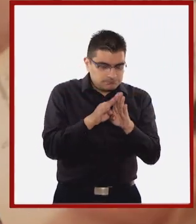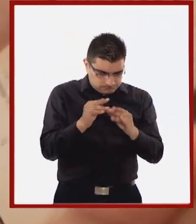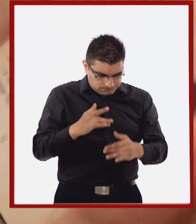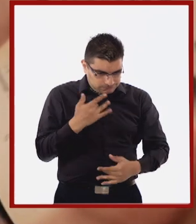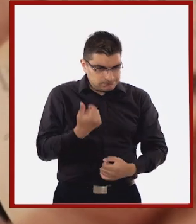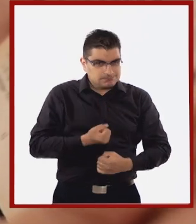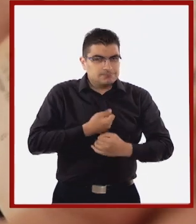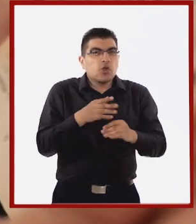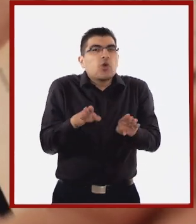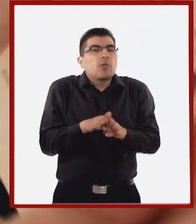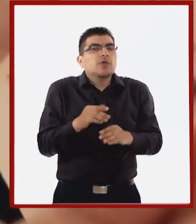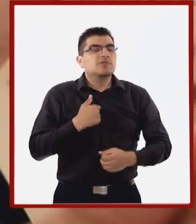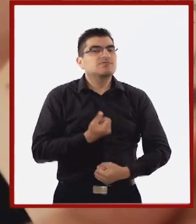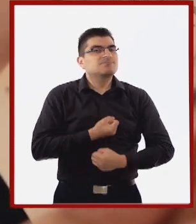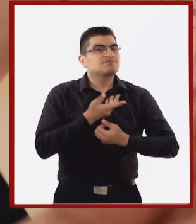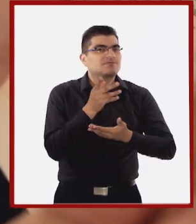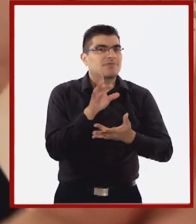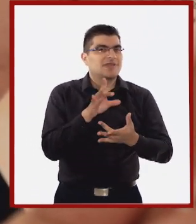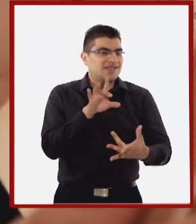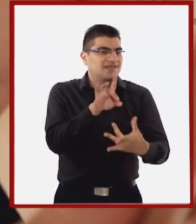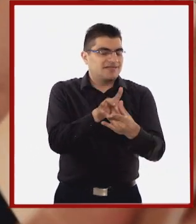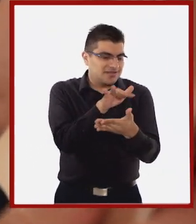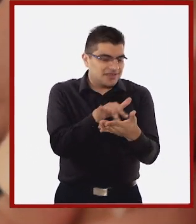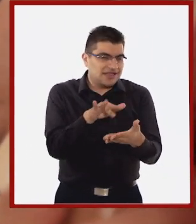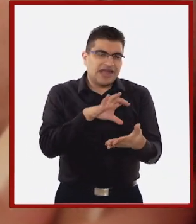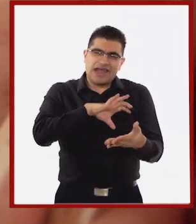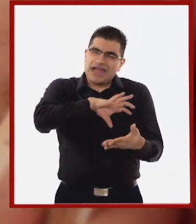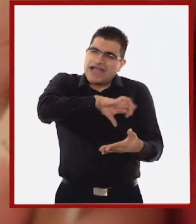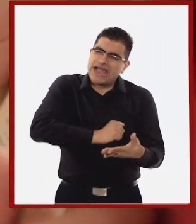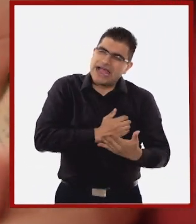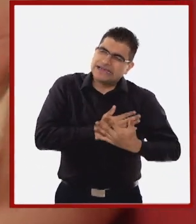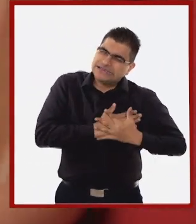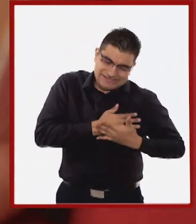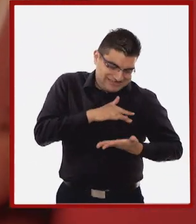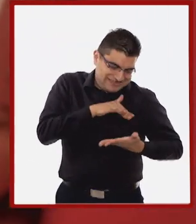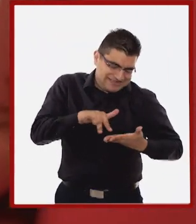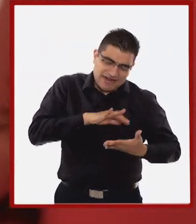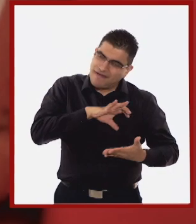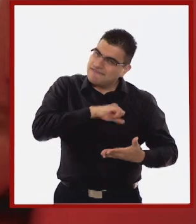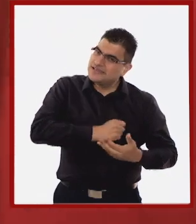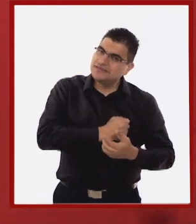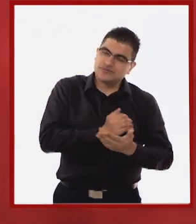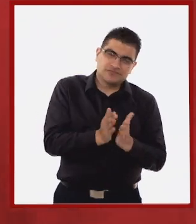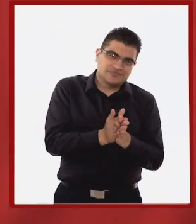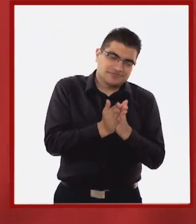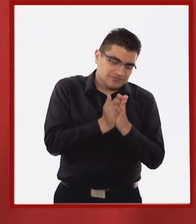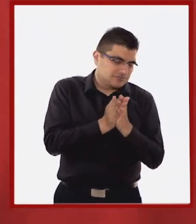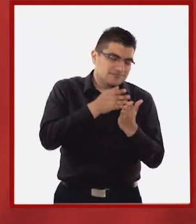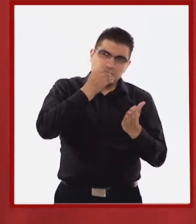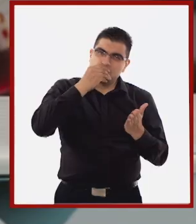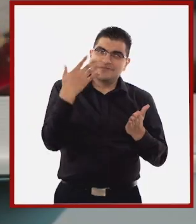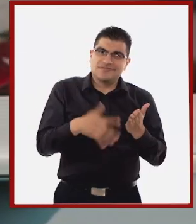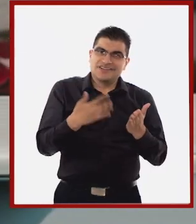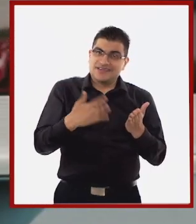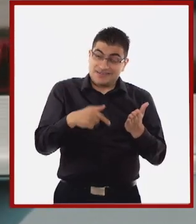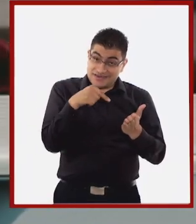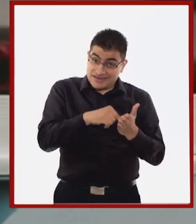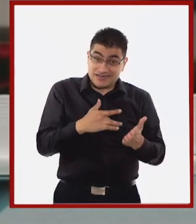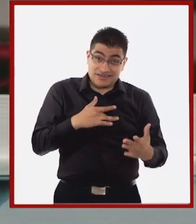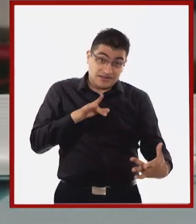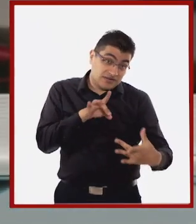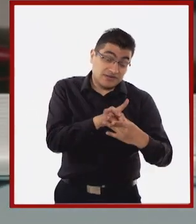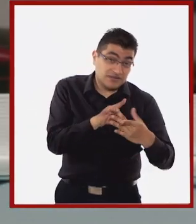Desarrollar este amor por la lectura, ¿no? Dirían algunos que es un sentimiento casi irrefrenable. Los